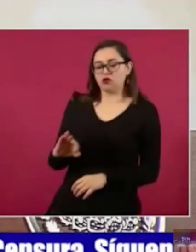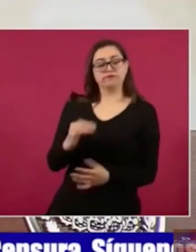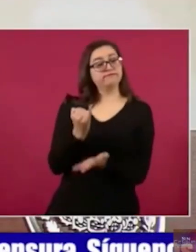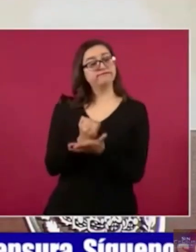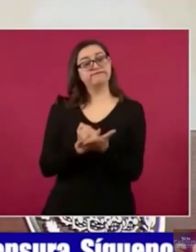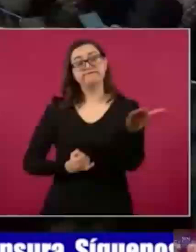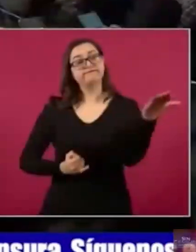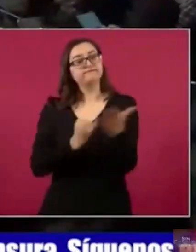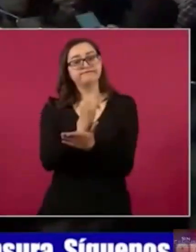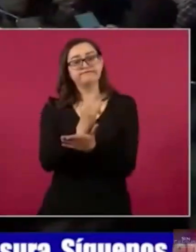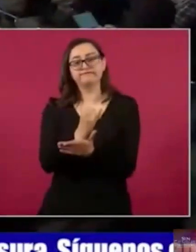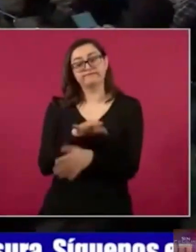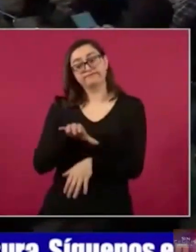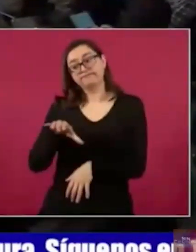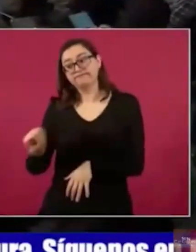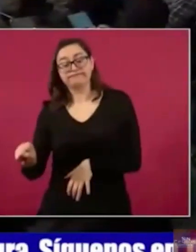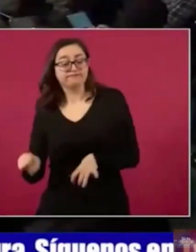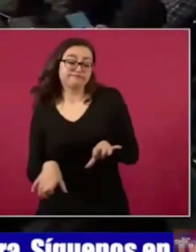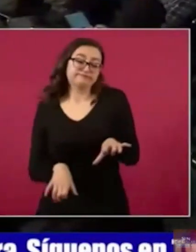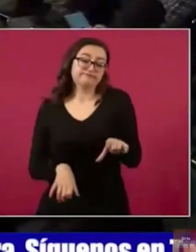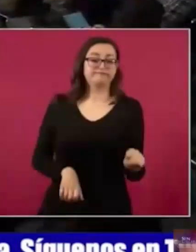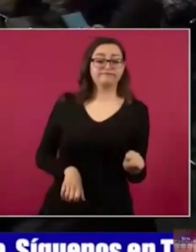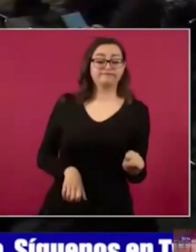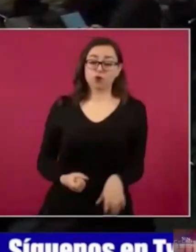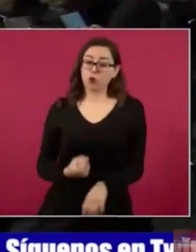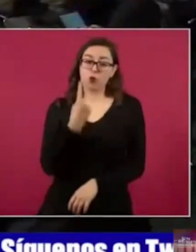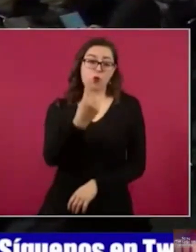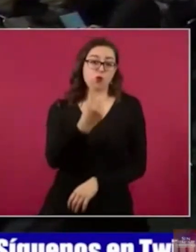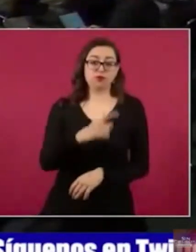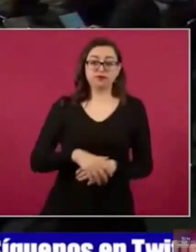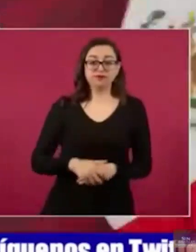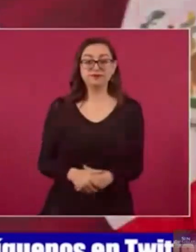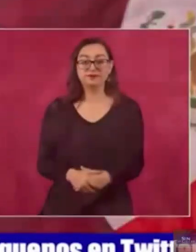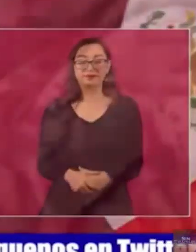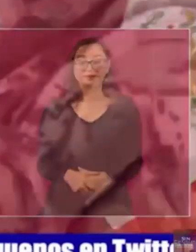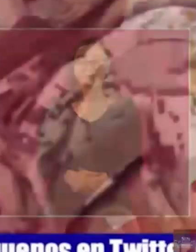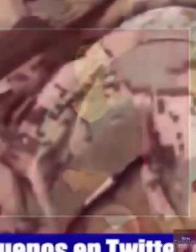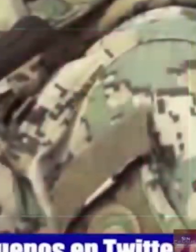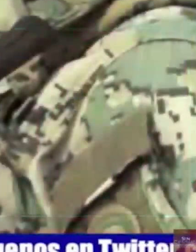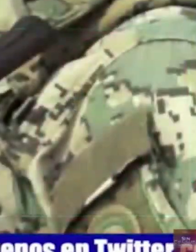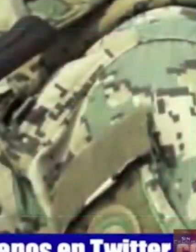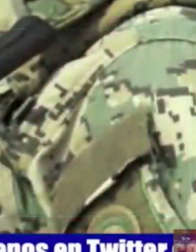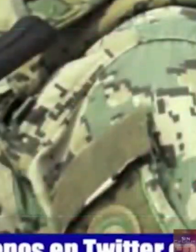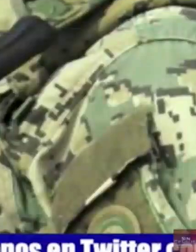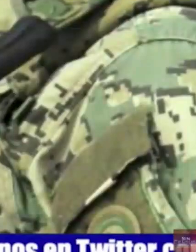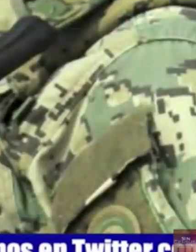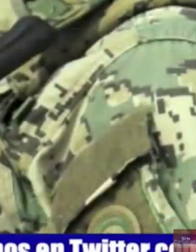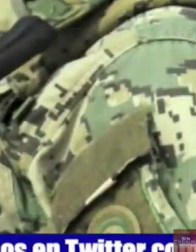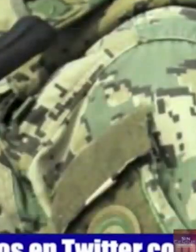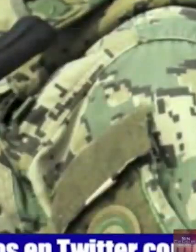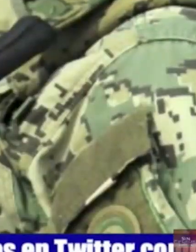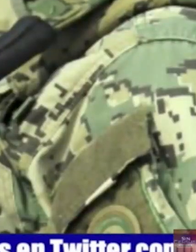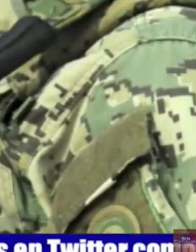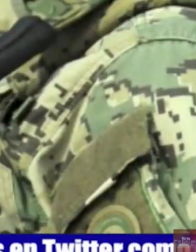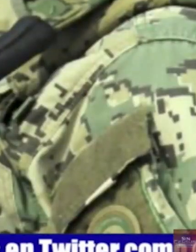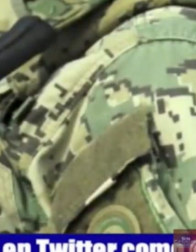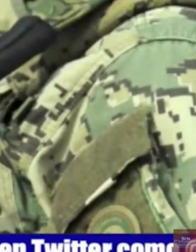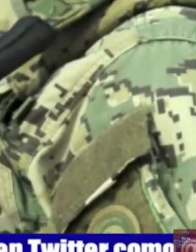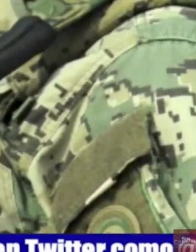una cúpula militar que no sabemos realmente qué es lo que piensa, cómo opera, qué